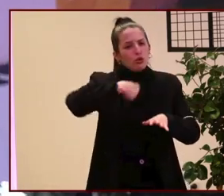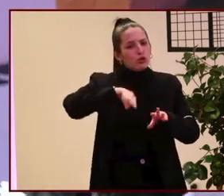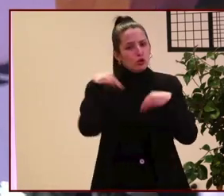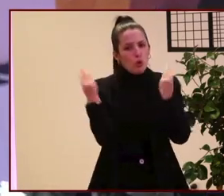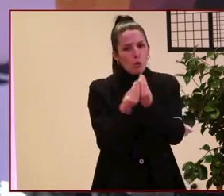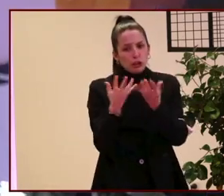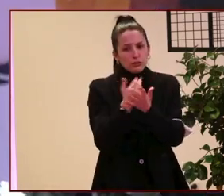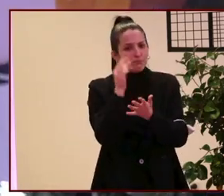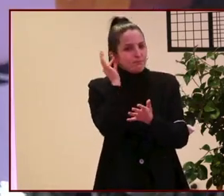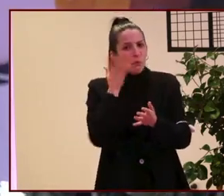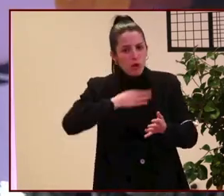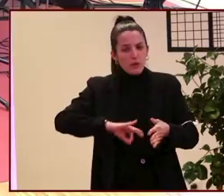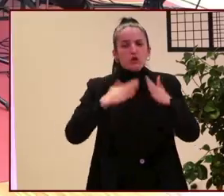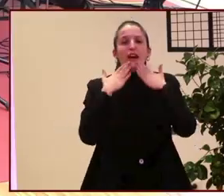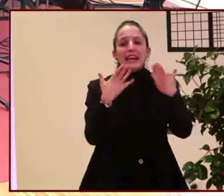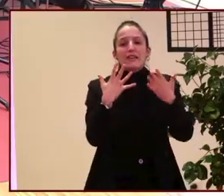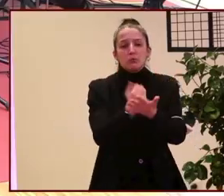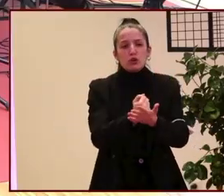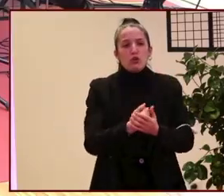gracias por todo